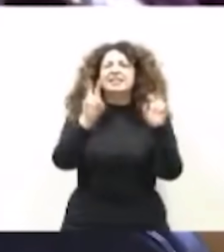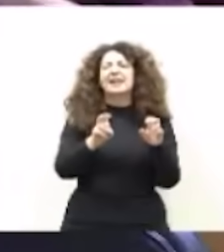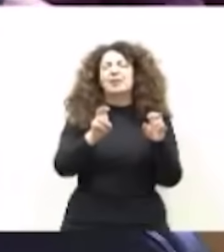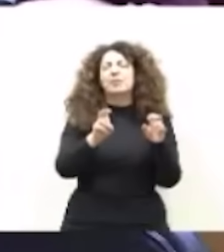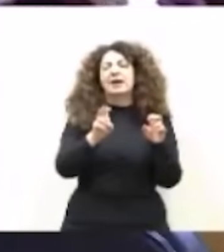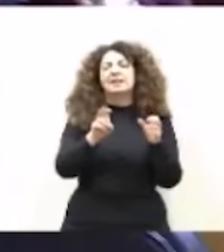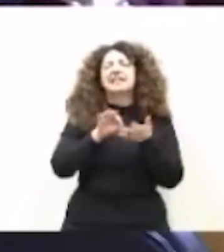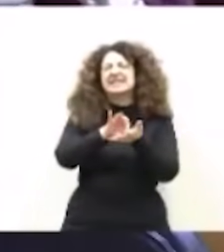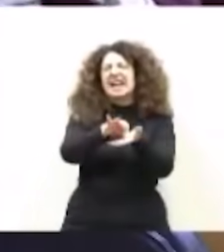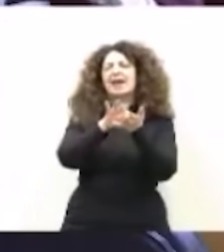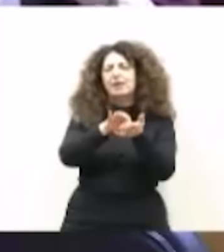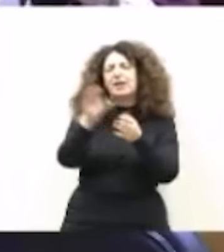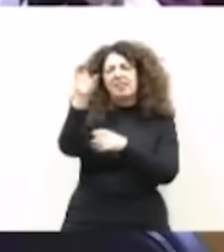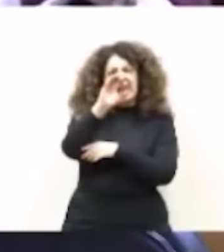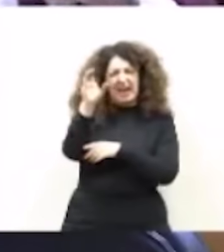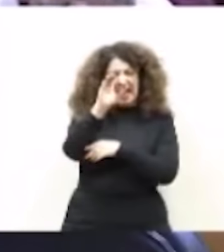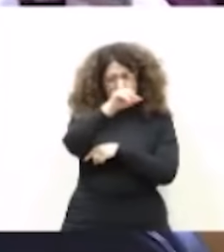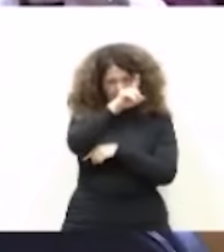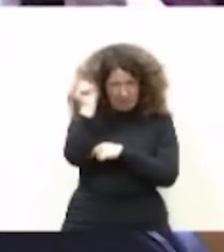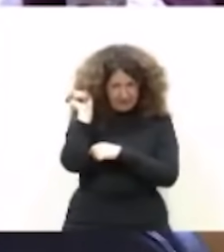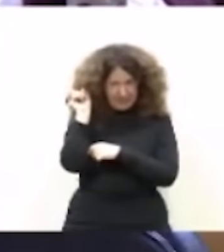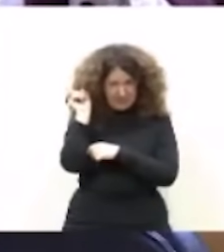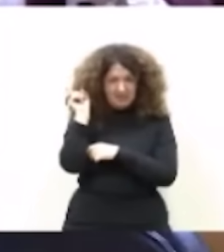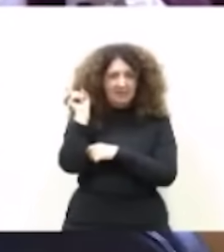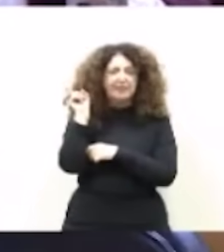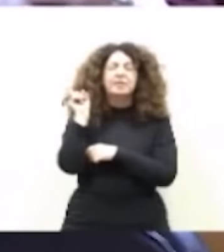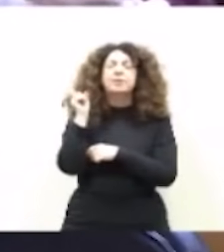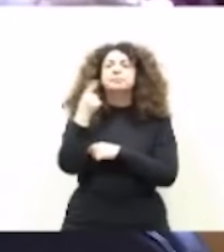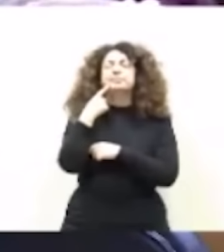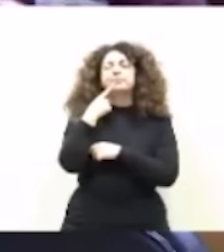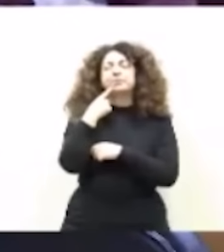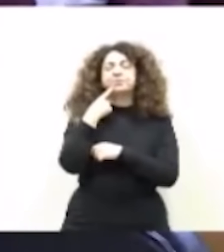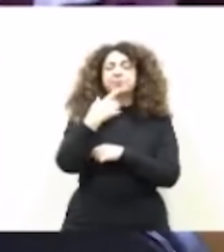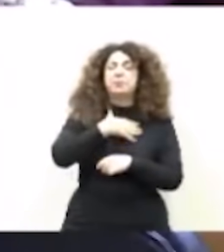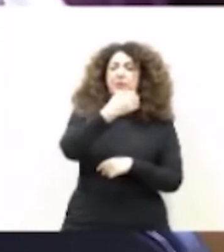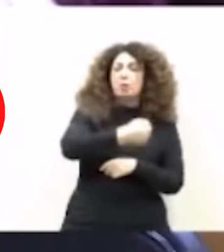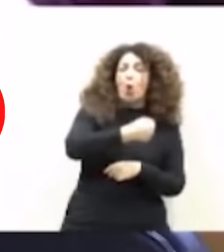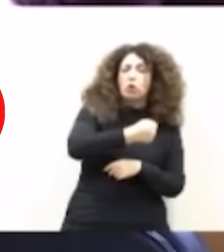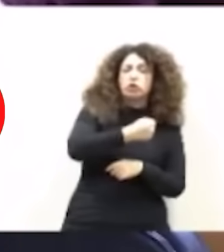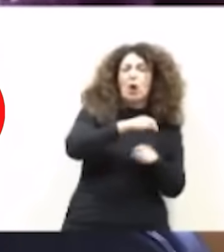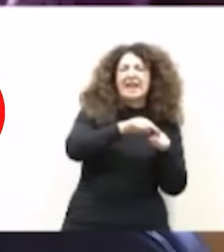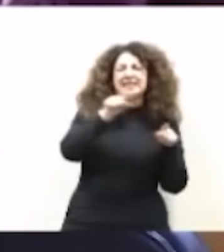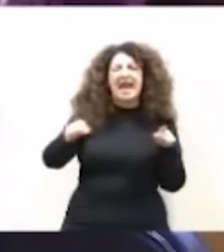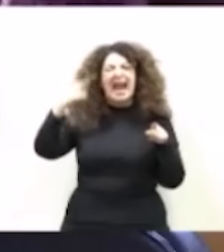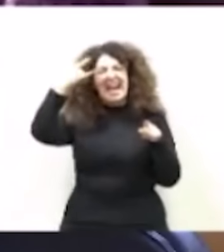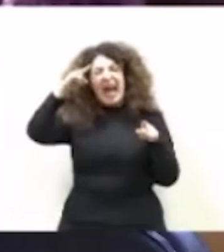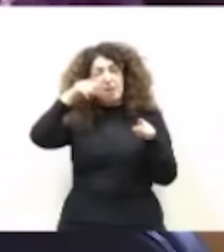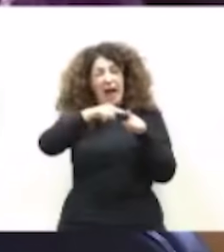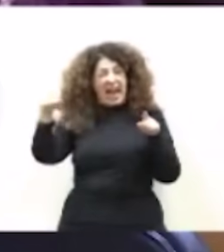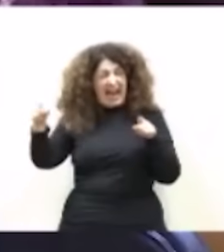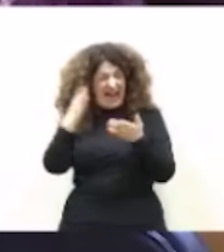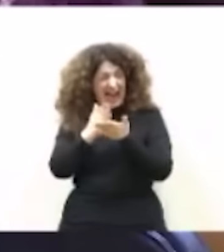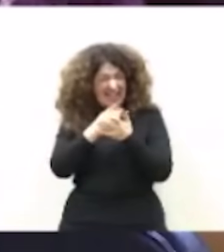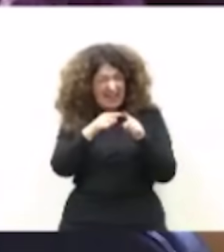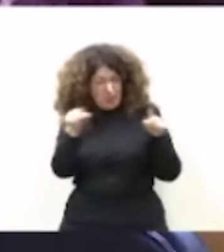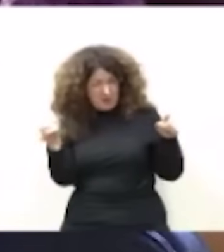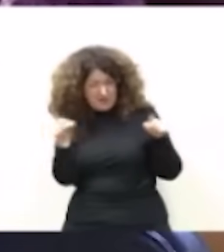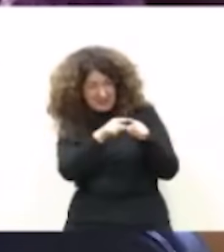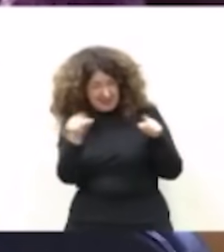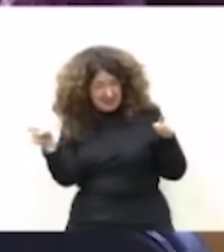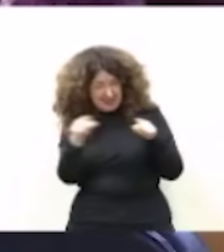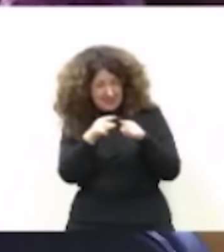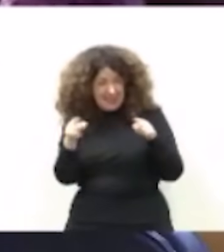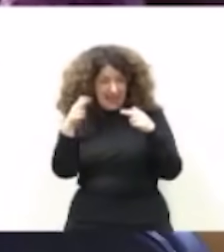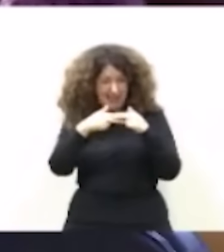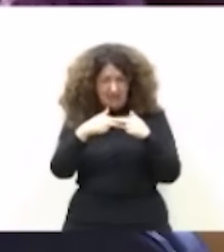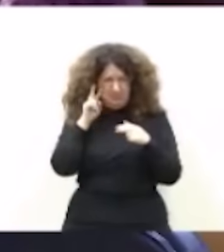el servicio de cercanías de Madrid, que es el enlace entre Móstoles y Navalcarnero. ¿Se acuerda usted? Mire, es un buen ejemplo